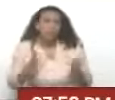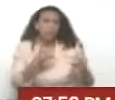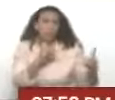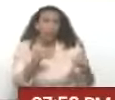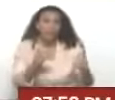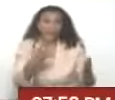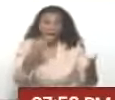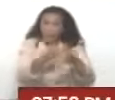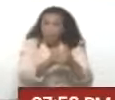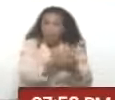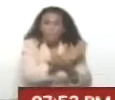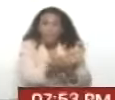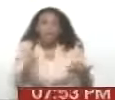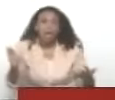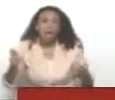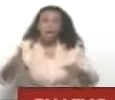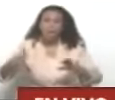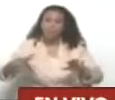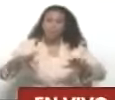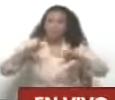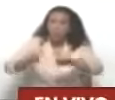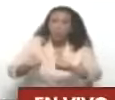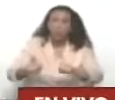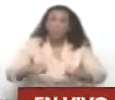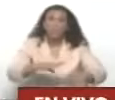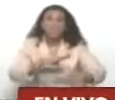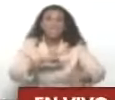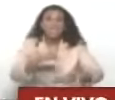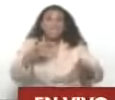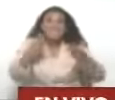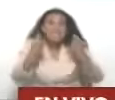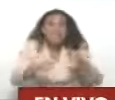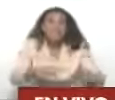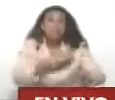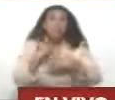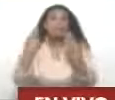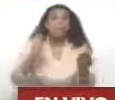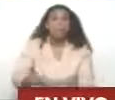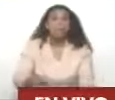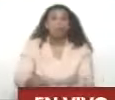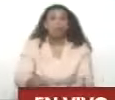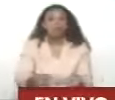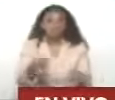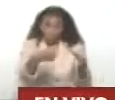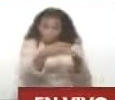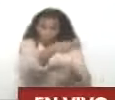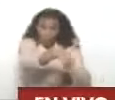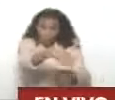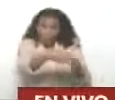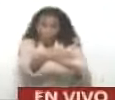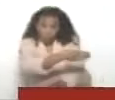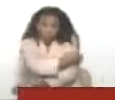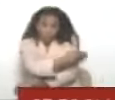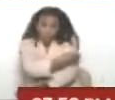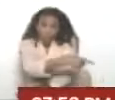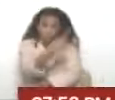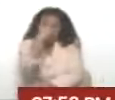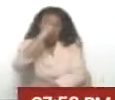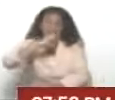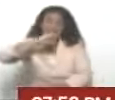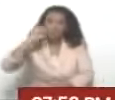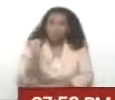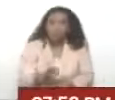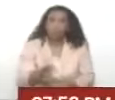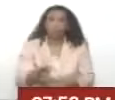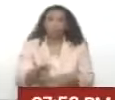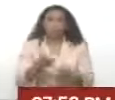Ante golpes de Estado, intentos de invasión, intentos de matarme tantas veces. Ellos, la ultraderecha que odia, los odiadores